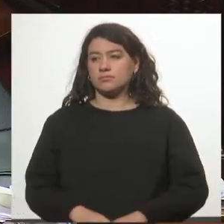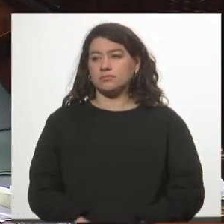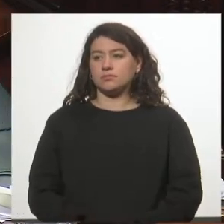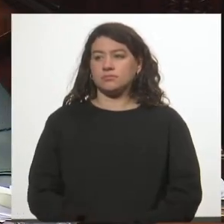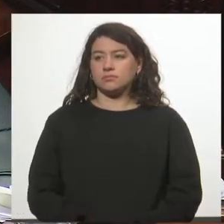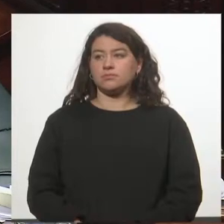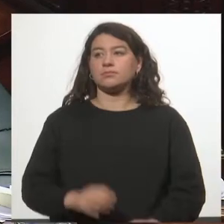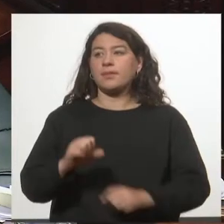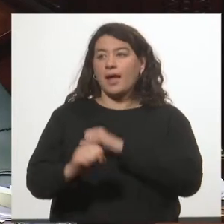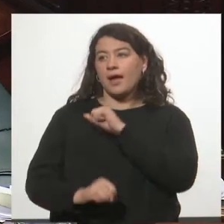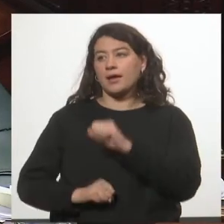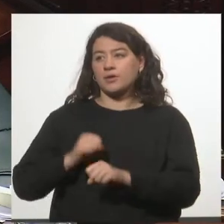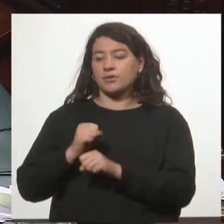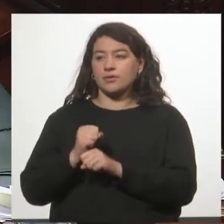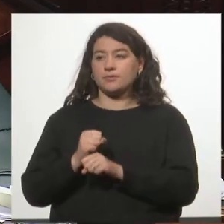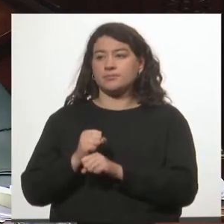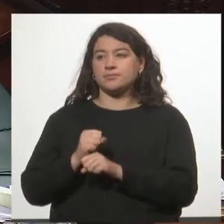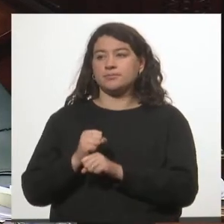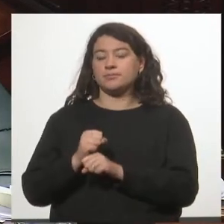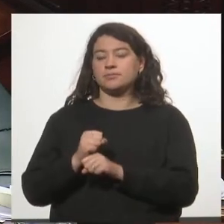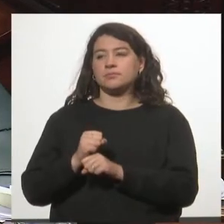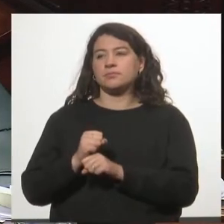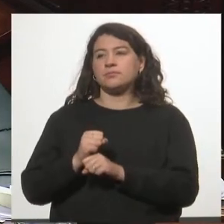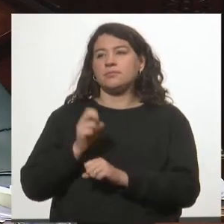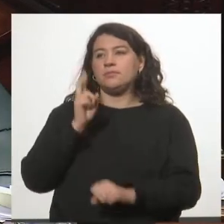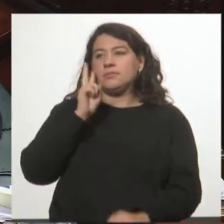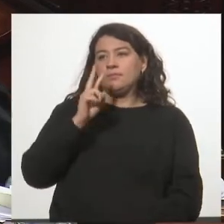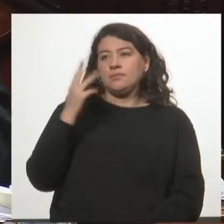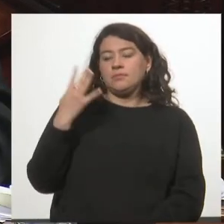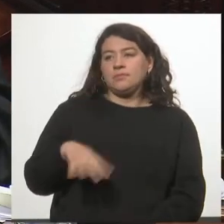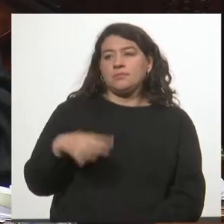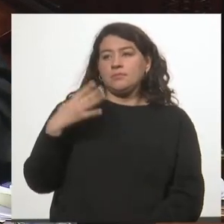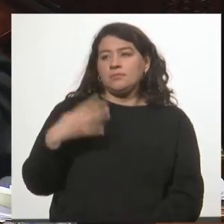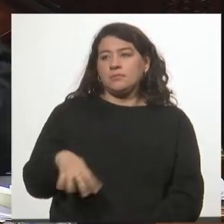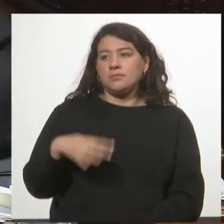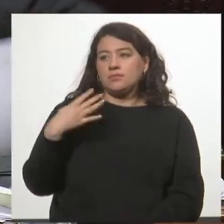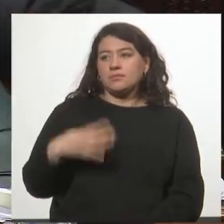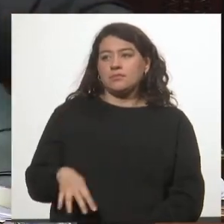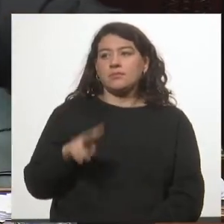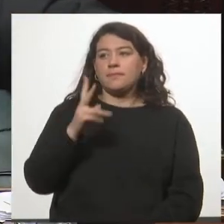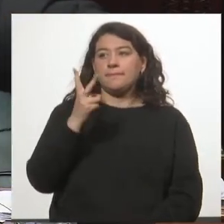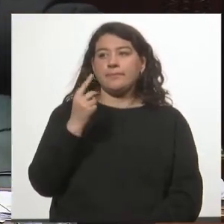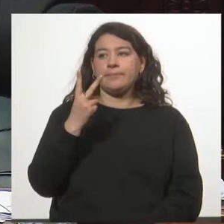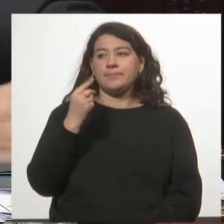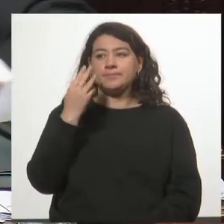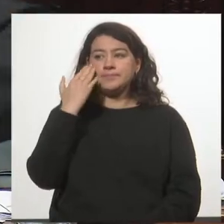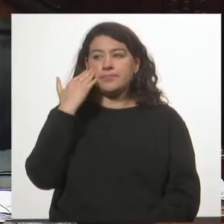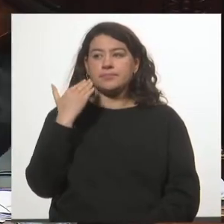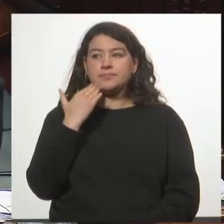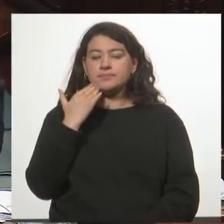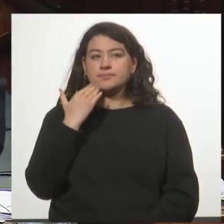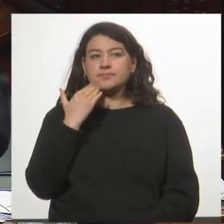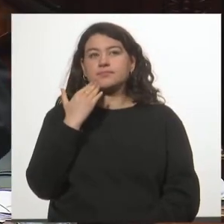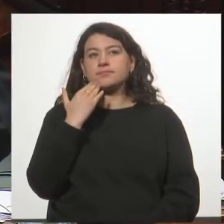en el año 14 el 21 de abril